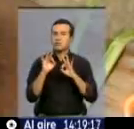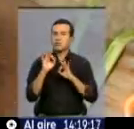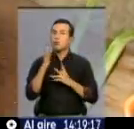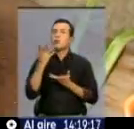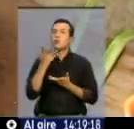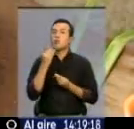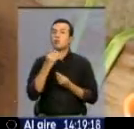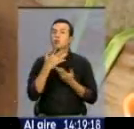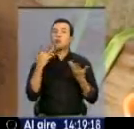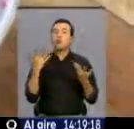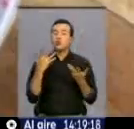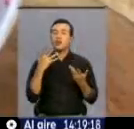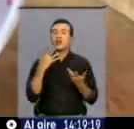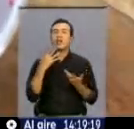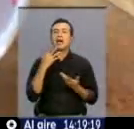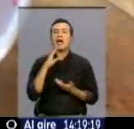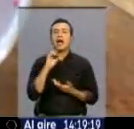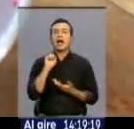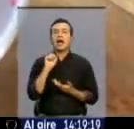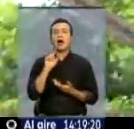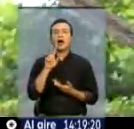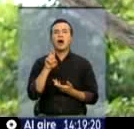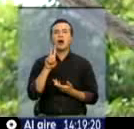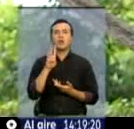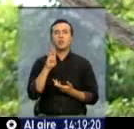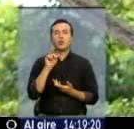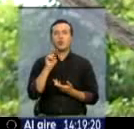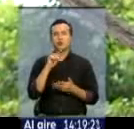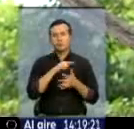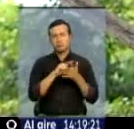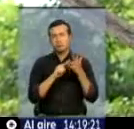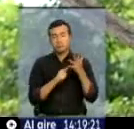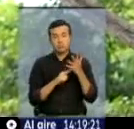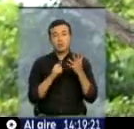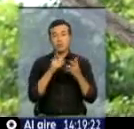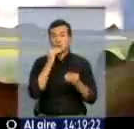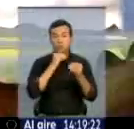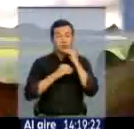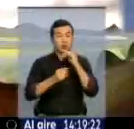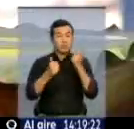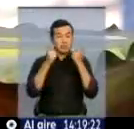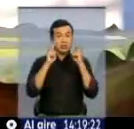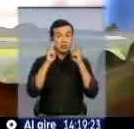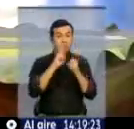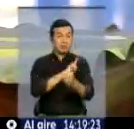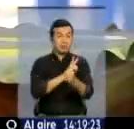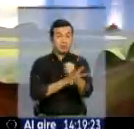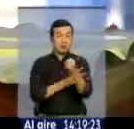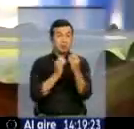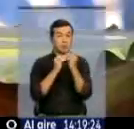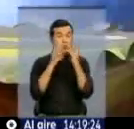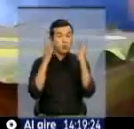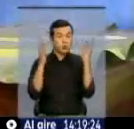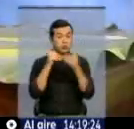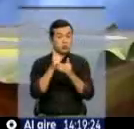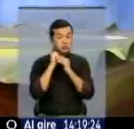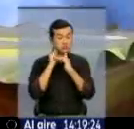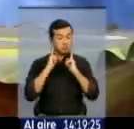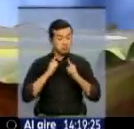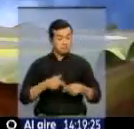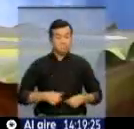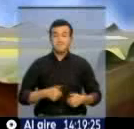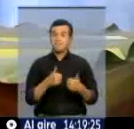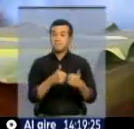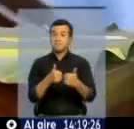a su alto contenido de hidrato de carbono complejos. Además, es un alimento saludable en cuanto a su alto contenido de vitaminas y